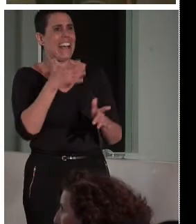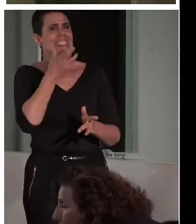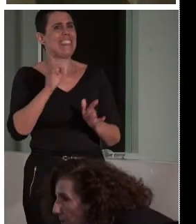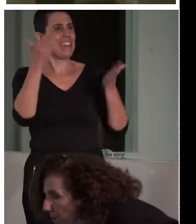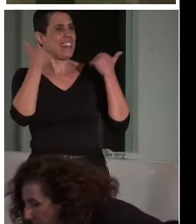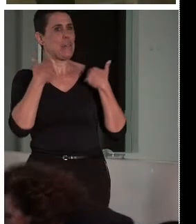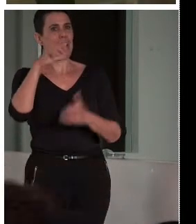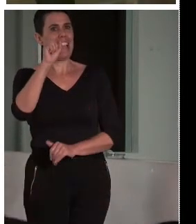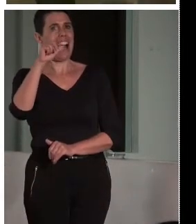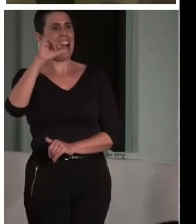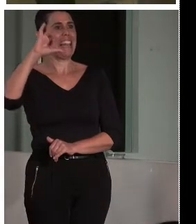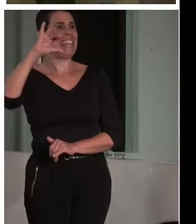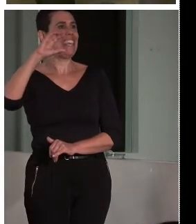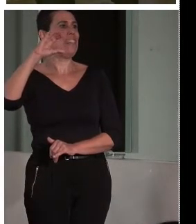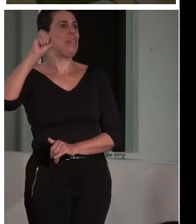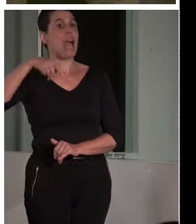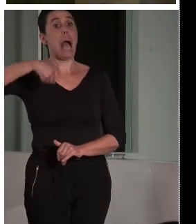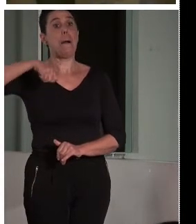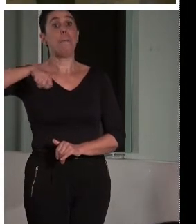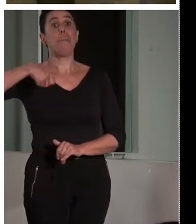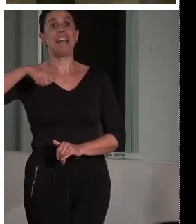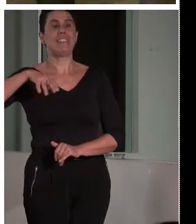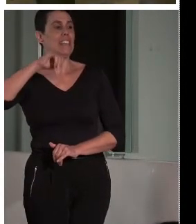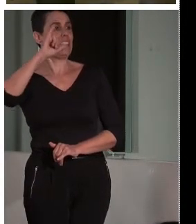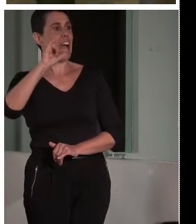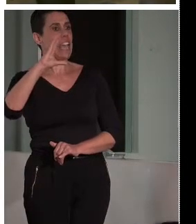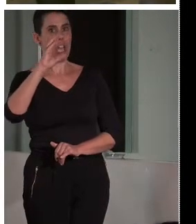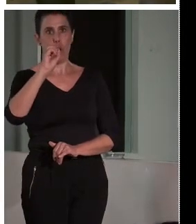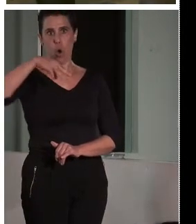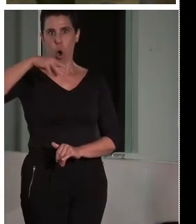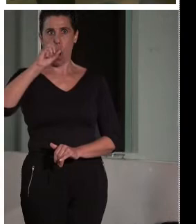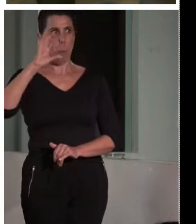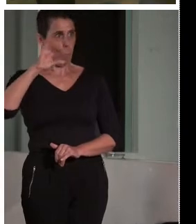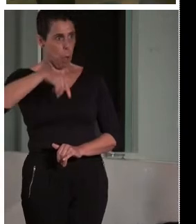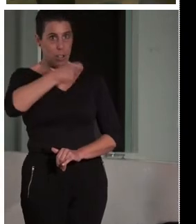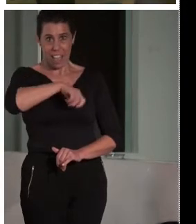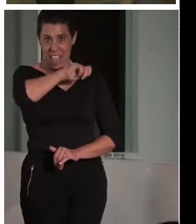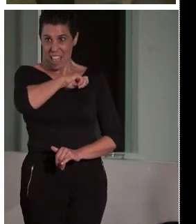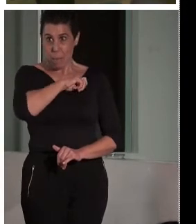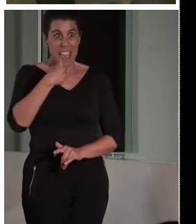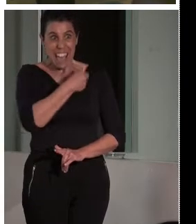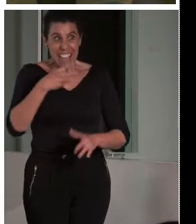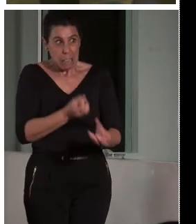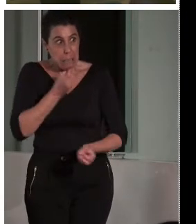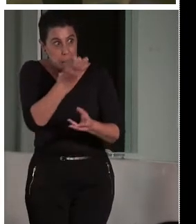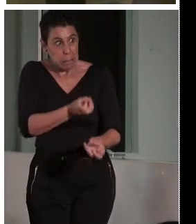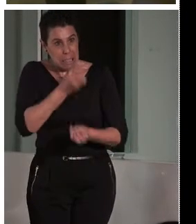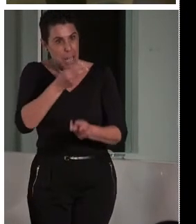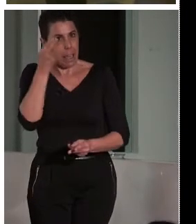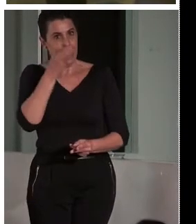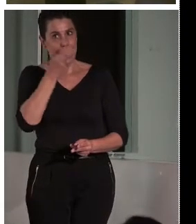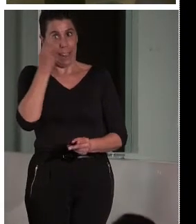es la presidenta de icomos españa que tenía muchísimo interés en participar en este encuentro porque tiene una serie de comunicaciones que haceros y luego ya